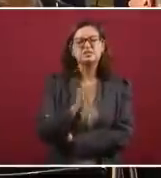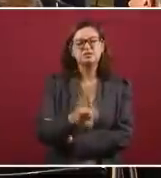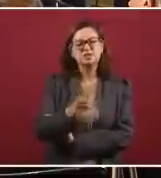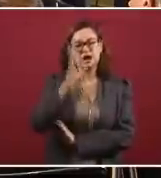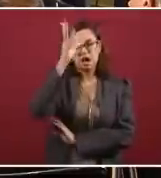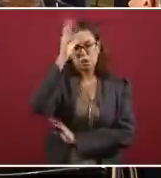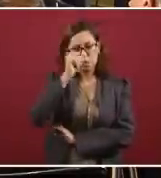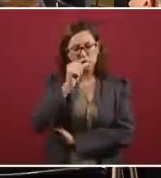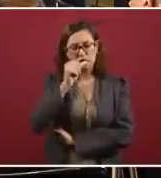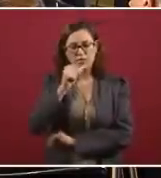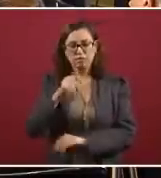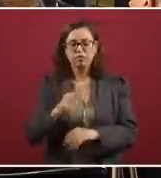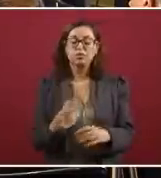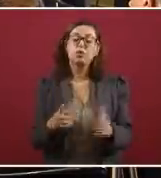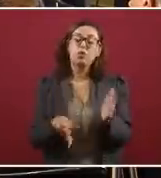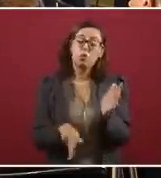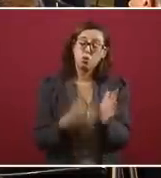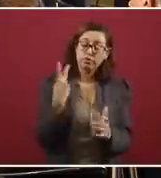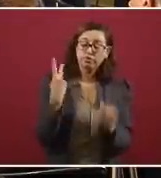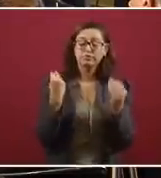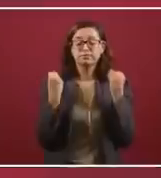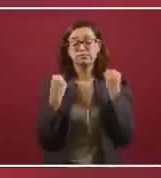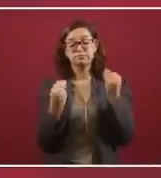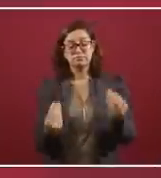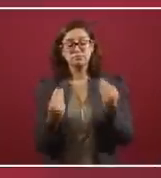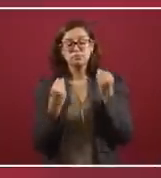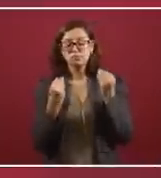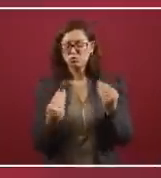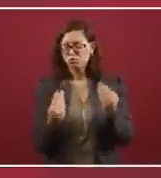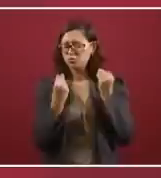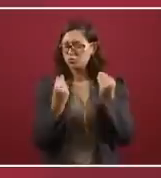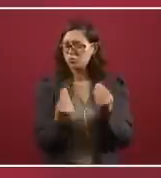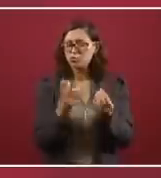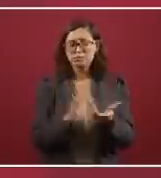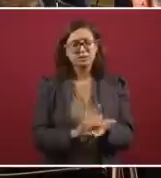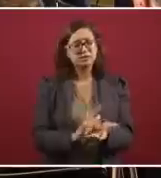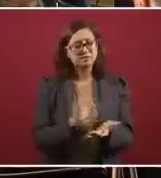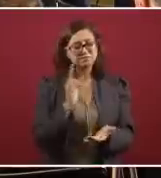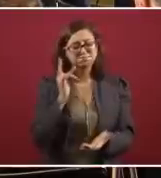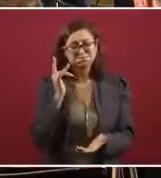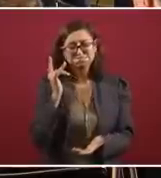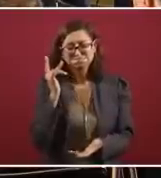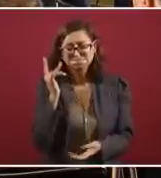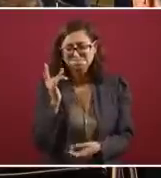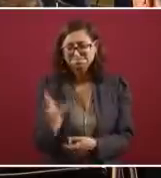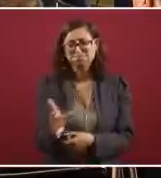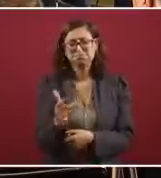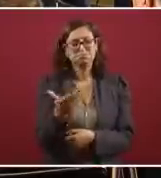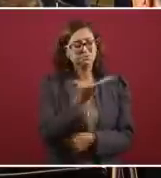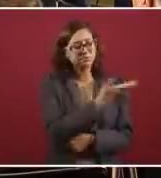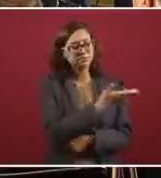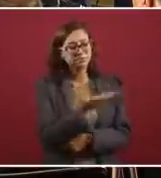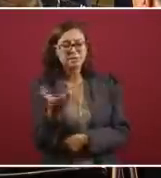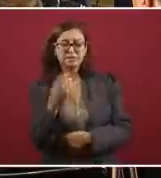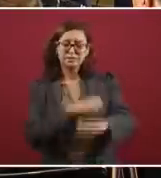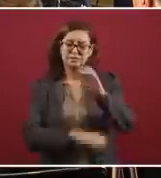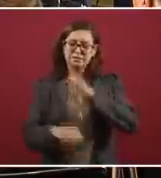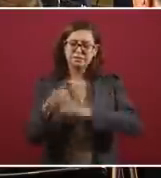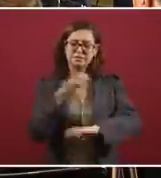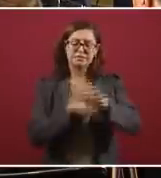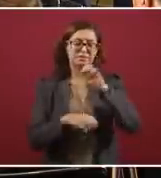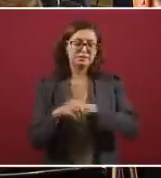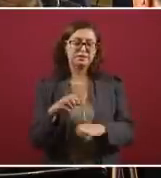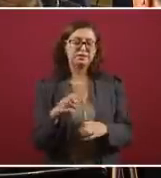nuevo mi agradecimiento profundo a las empresas que nos